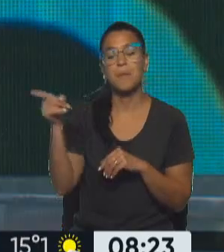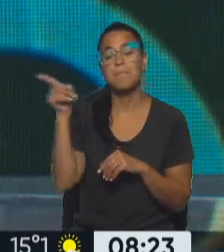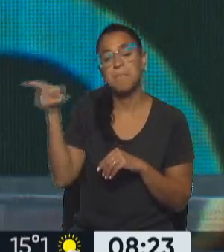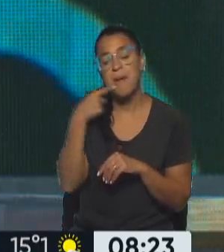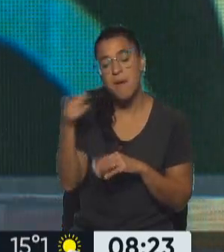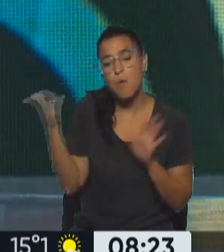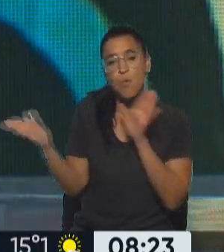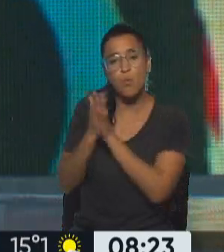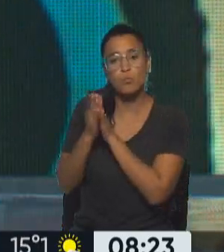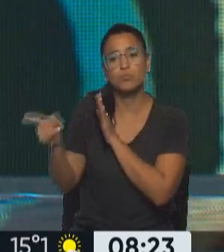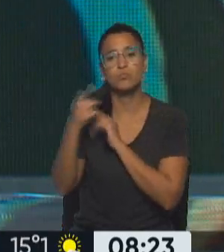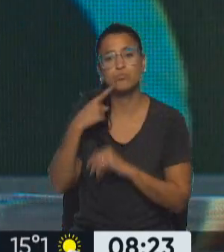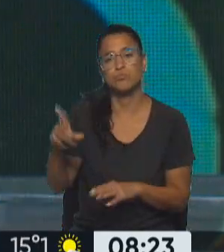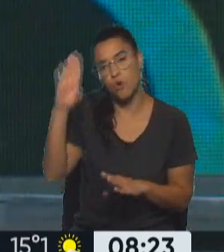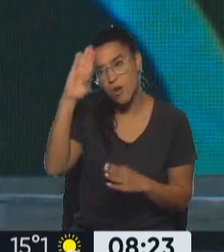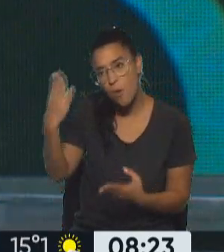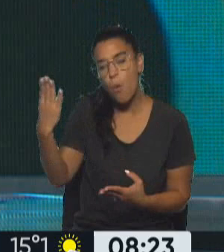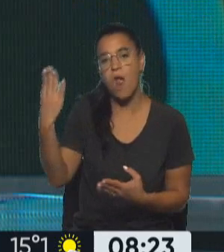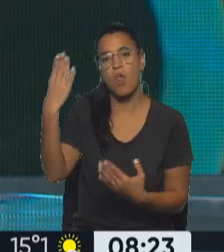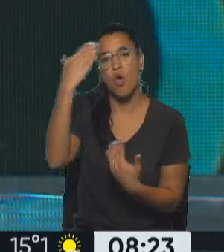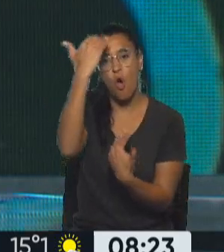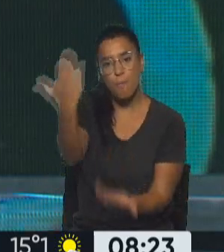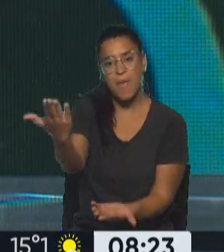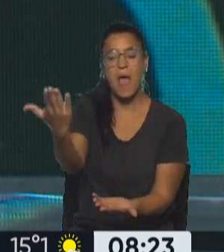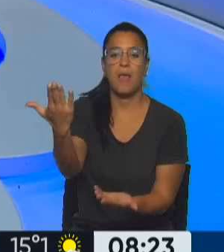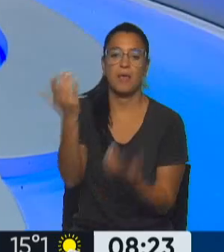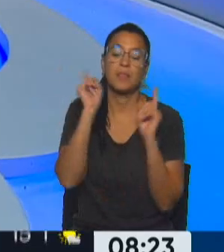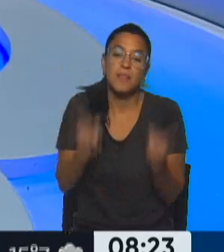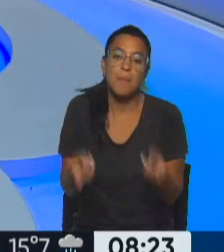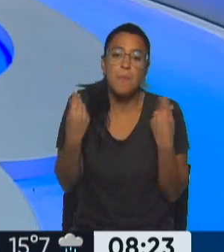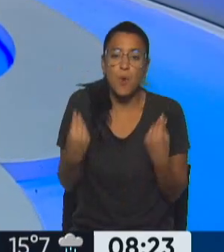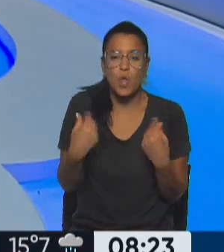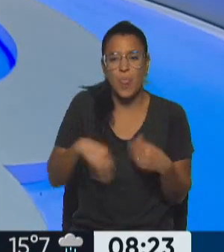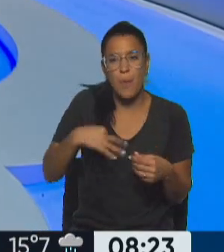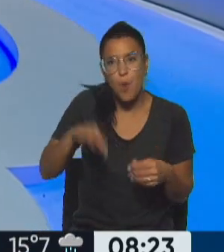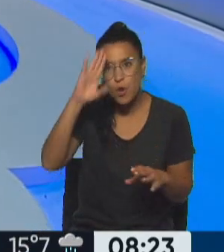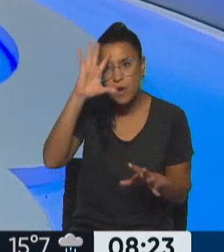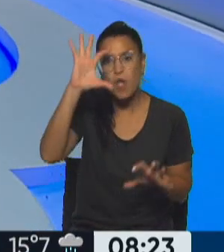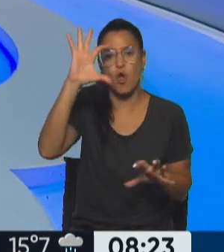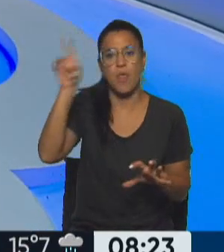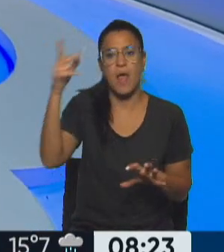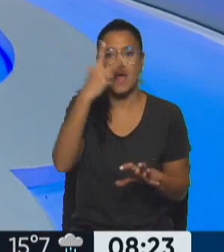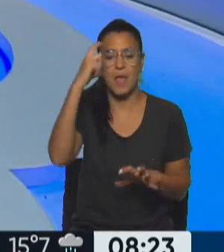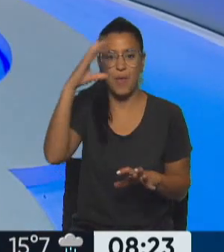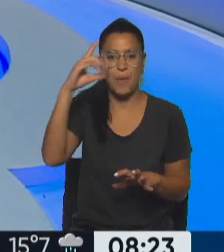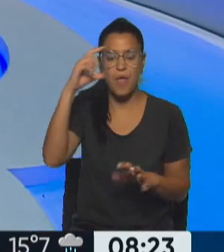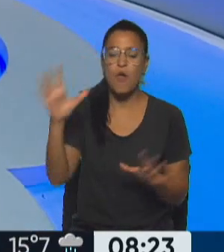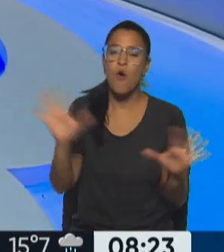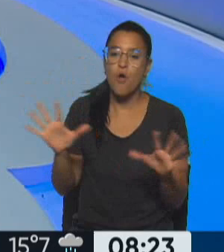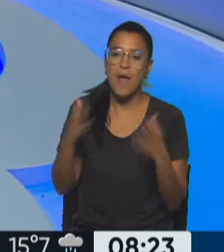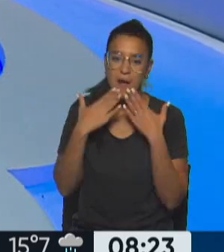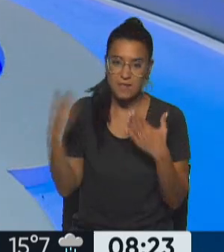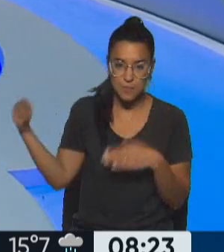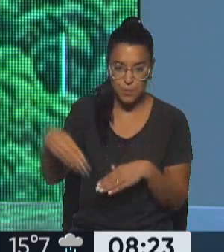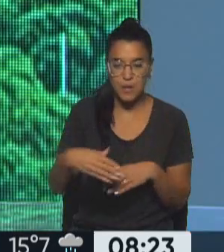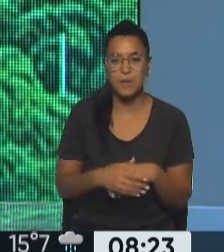el camino del recuerdo, del homenaje y también de por qué debemos recordarla a Eve. ¿Qué tal? Muchas gracias por estar con nosotros,